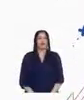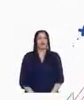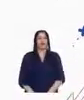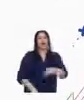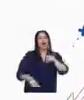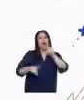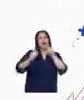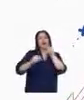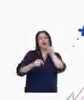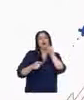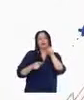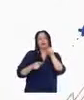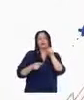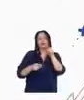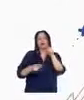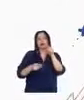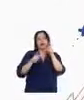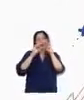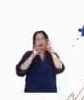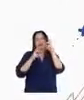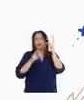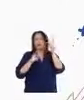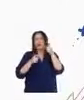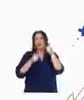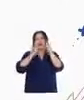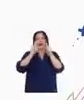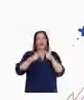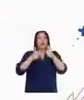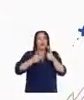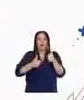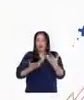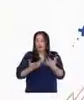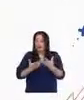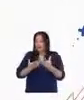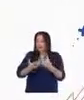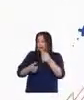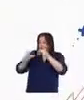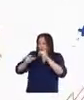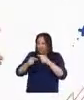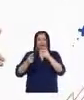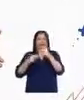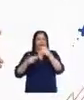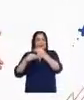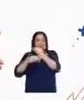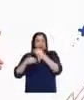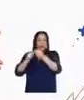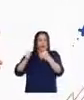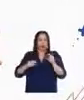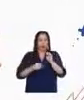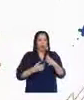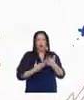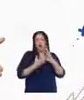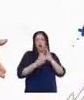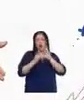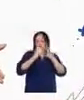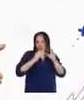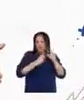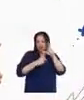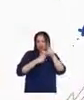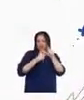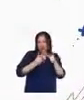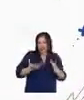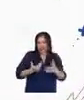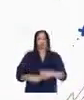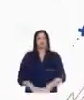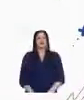¿Alguna vez has escuchado la siguiente pregunta? ¿A qué vas? ¿A ciencias o a letras? Seguramente que la has escuchado, ¿verdad? Es muy